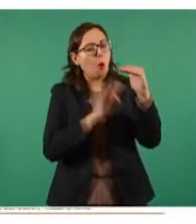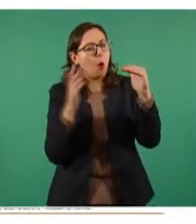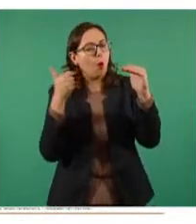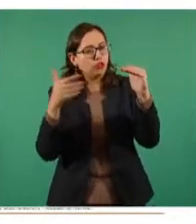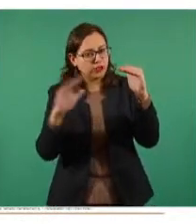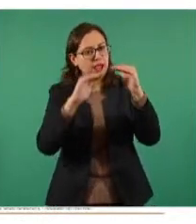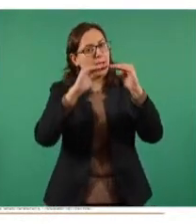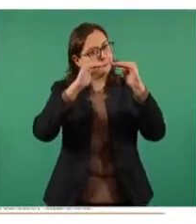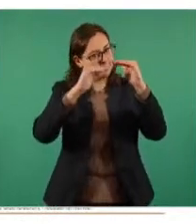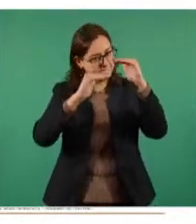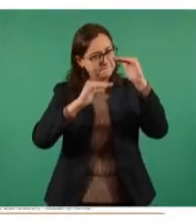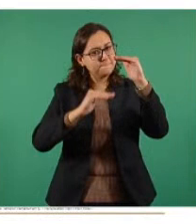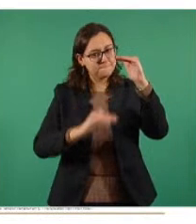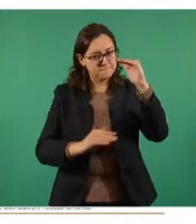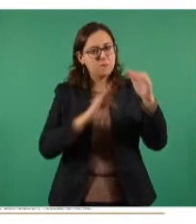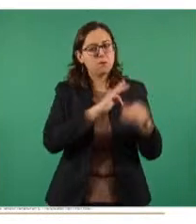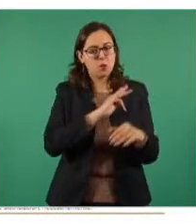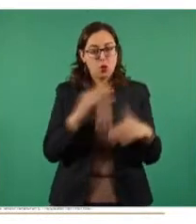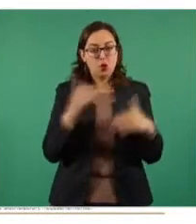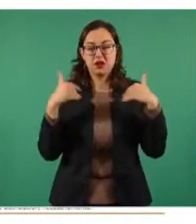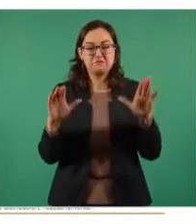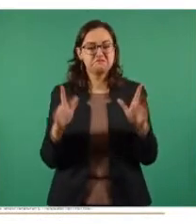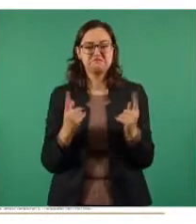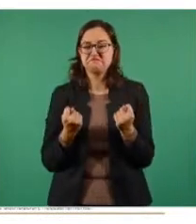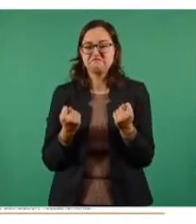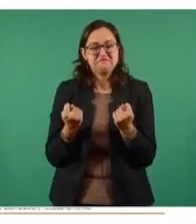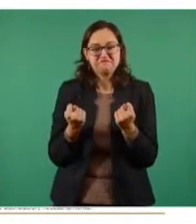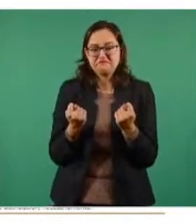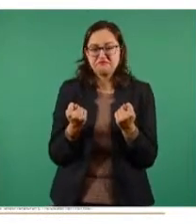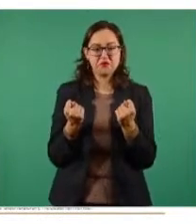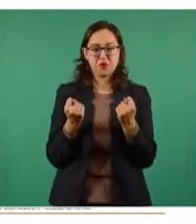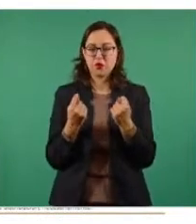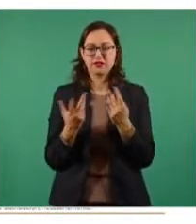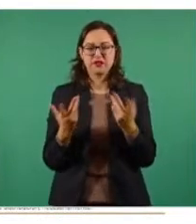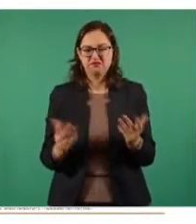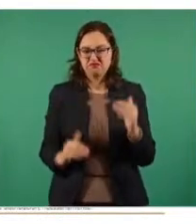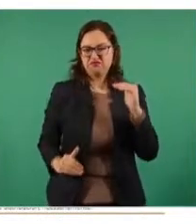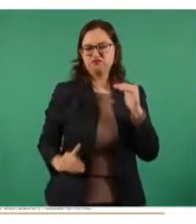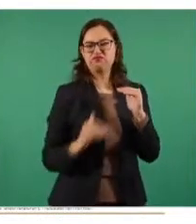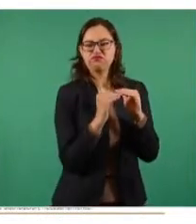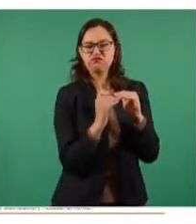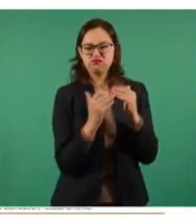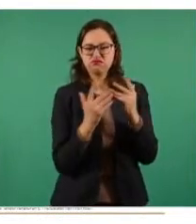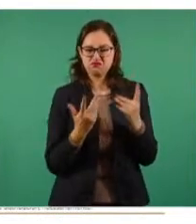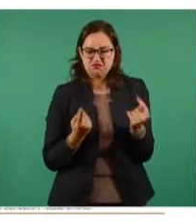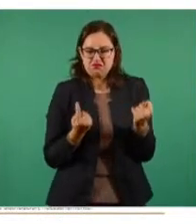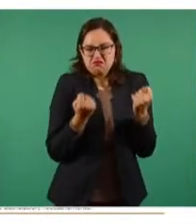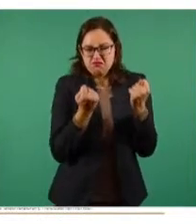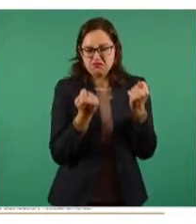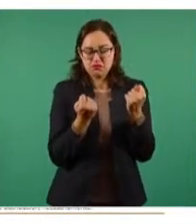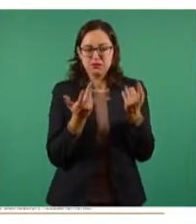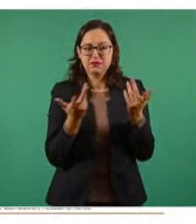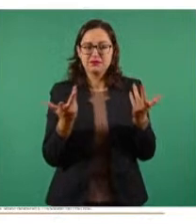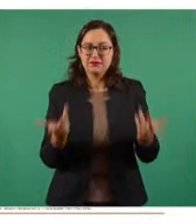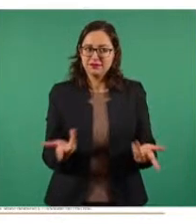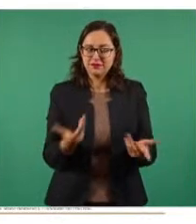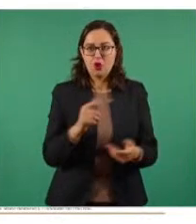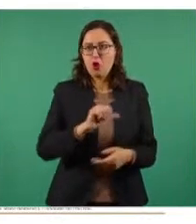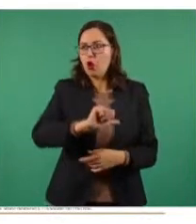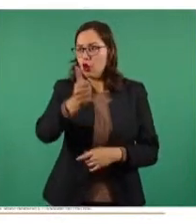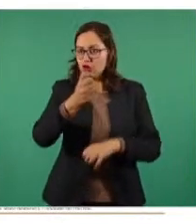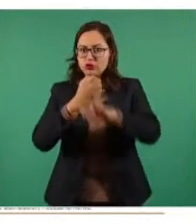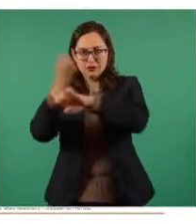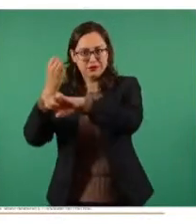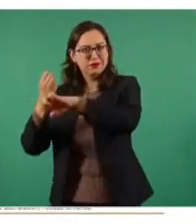precio máximo y no lo hace esto en beneficio de los consumidores que en otras partes del país si lo están